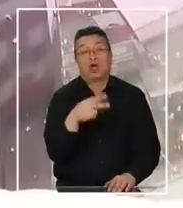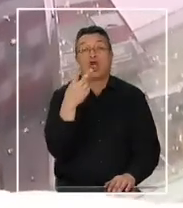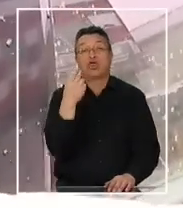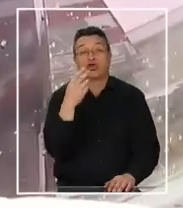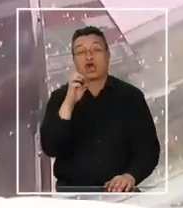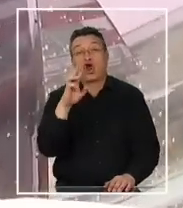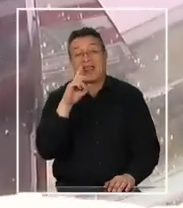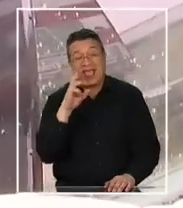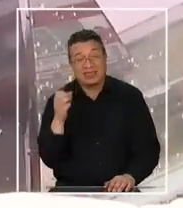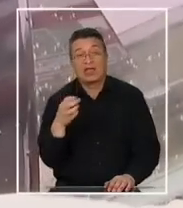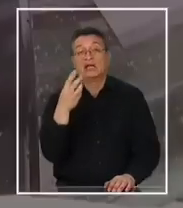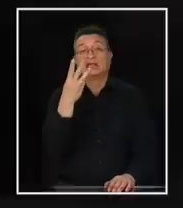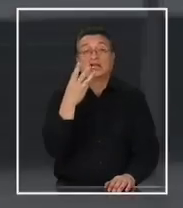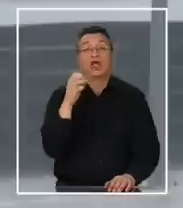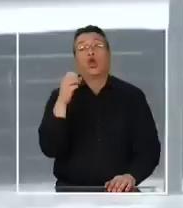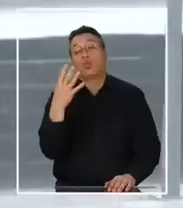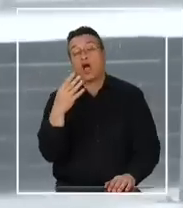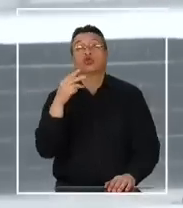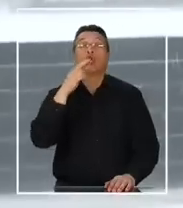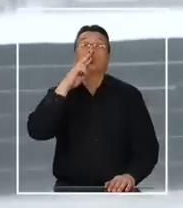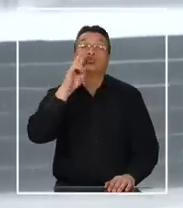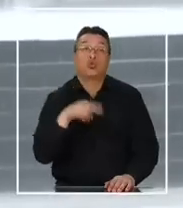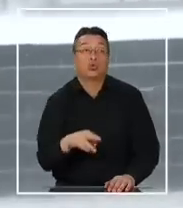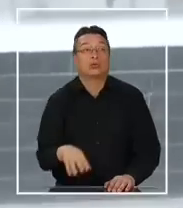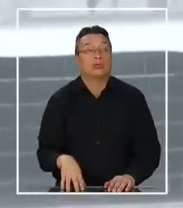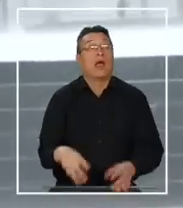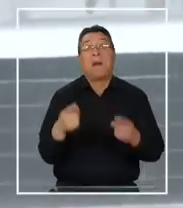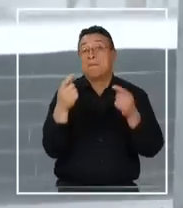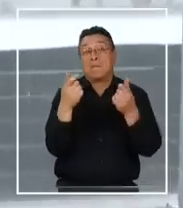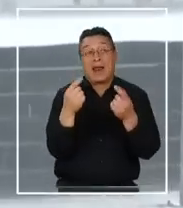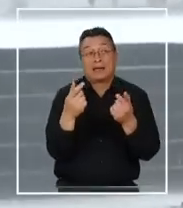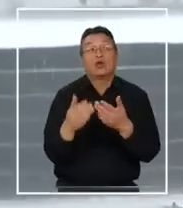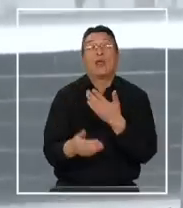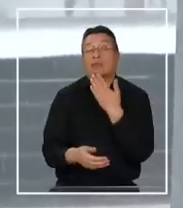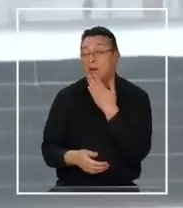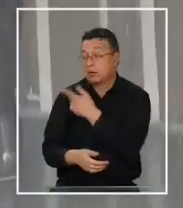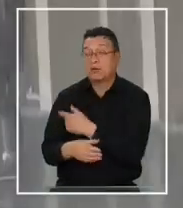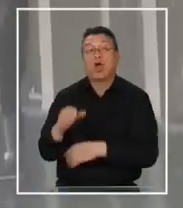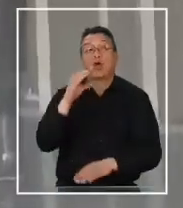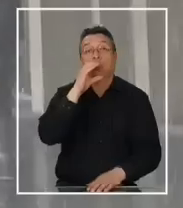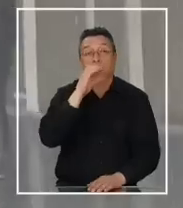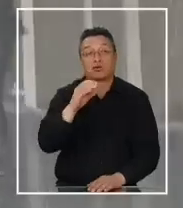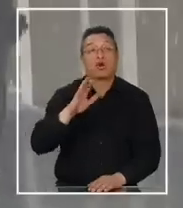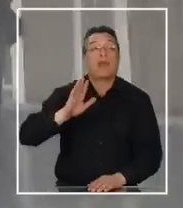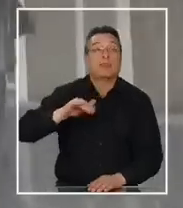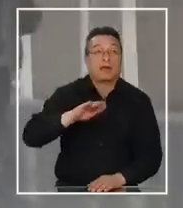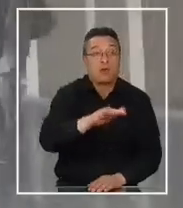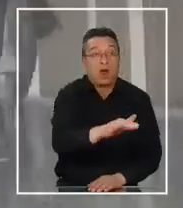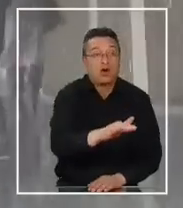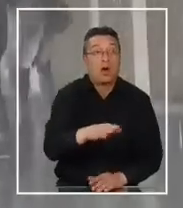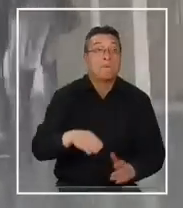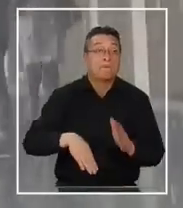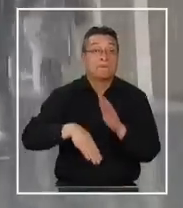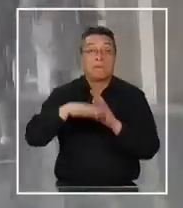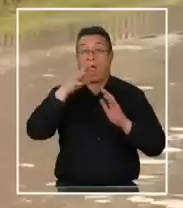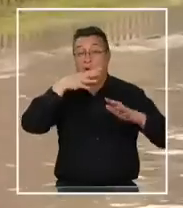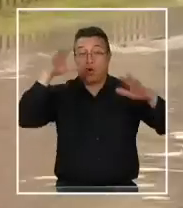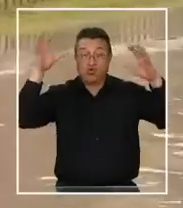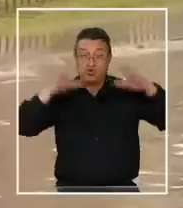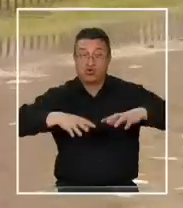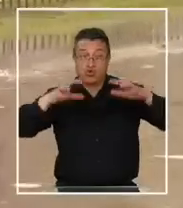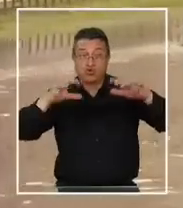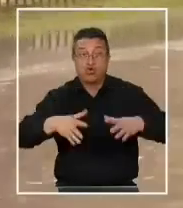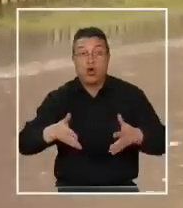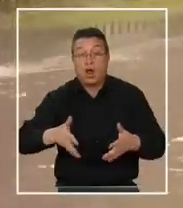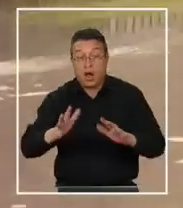Oriente, 3, 4 Sur. Una postal similar se observó en la conurbación de Concepción y Talcahuano, donde la gran cantidad de agua acumulada en